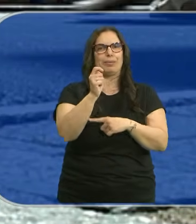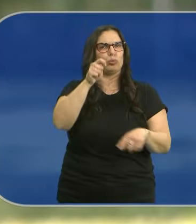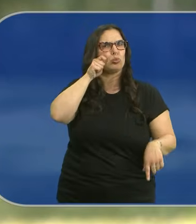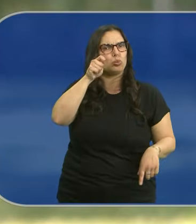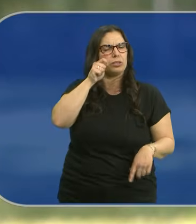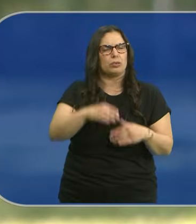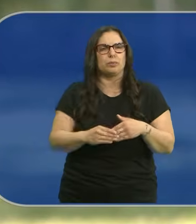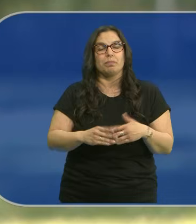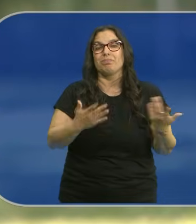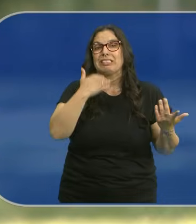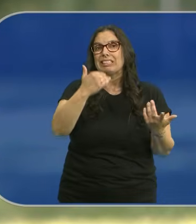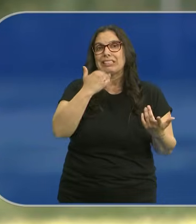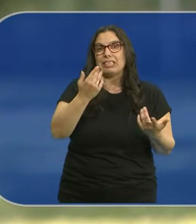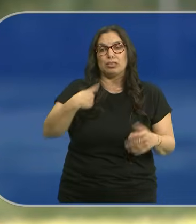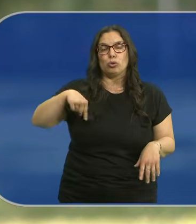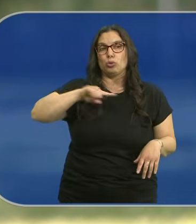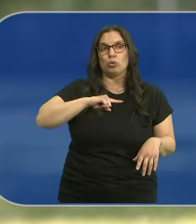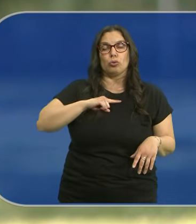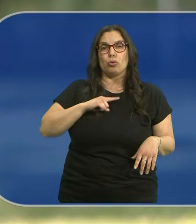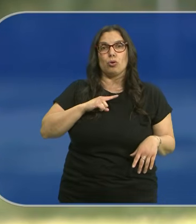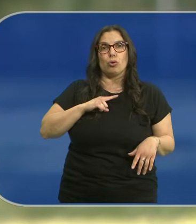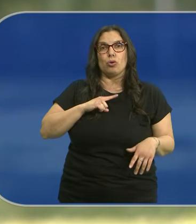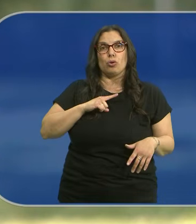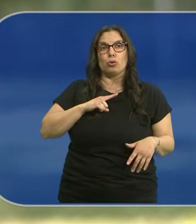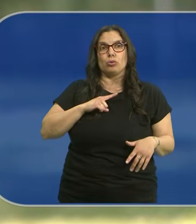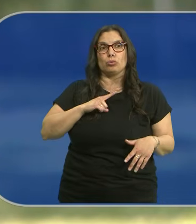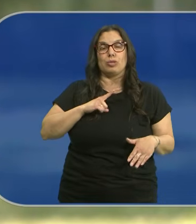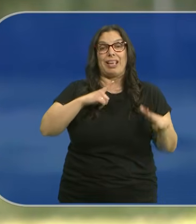turísticos. Prácticamente somos los que más